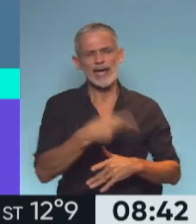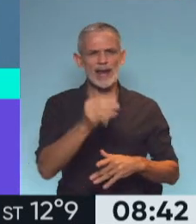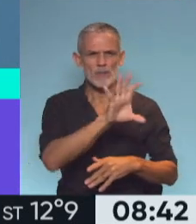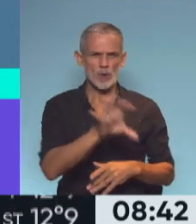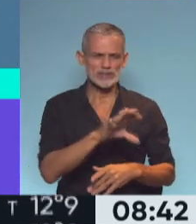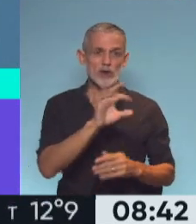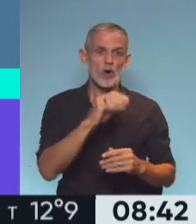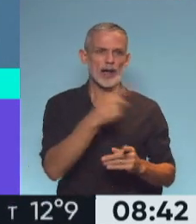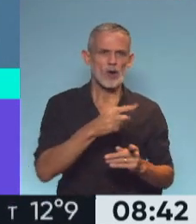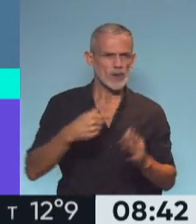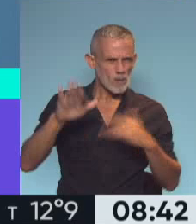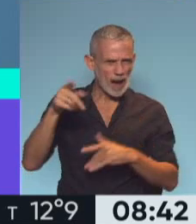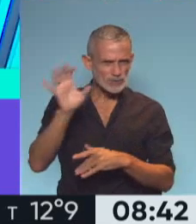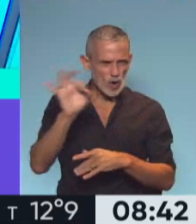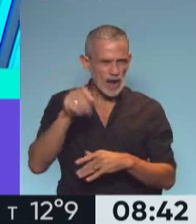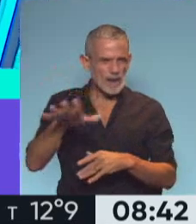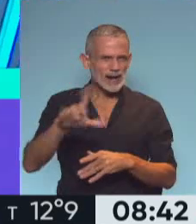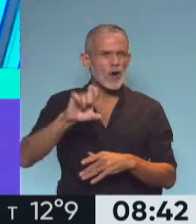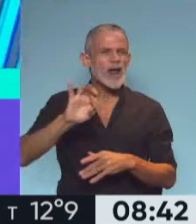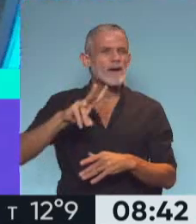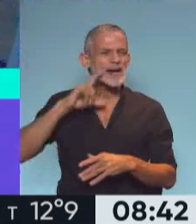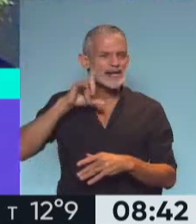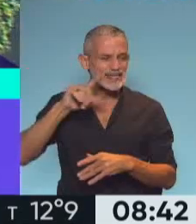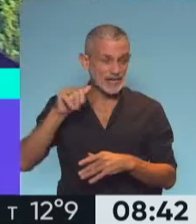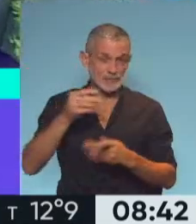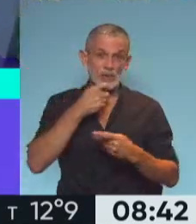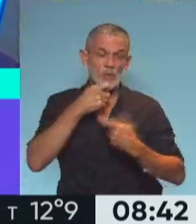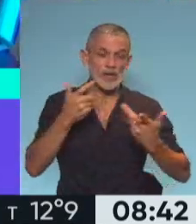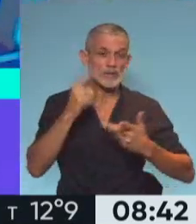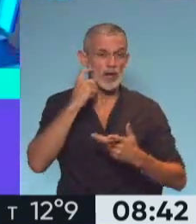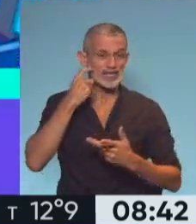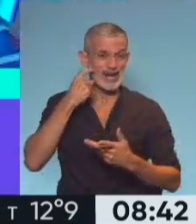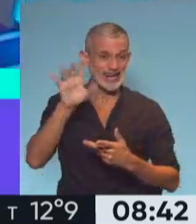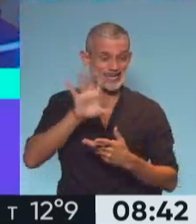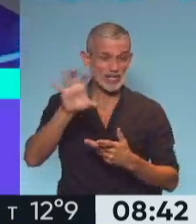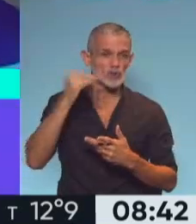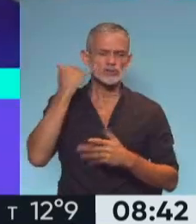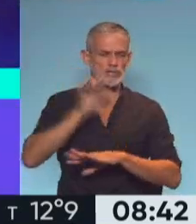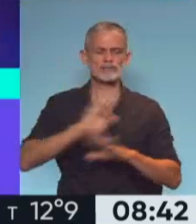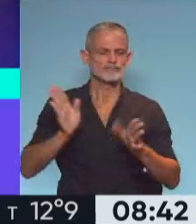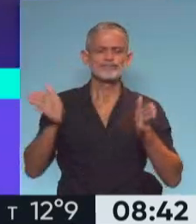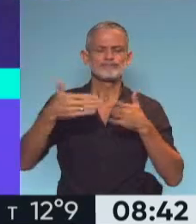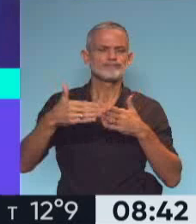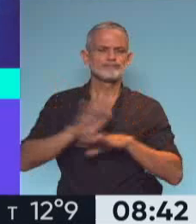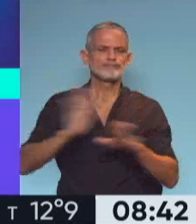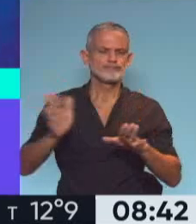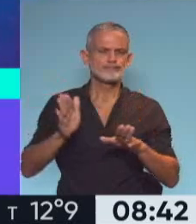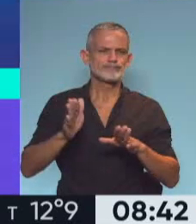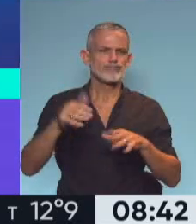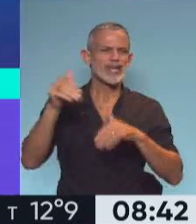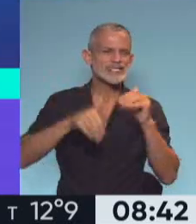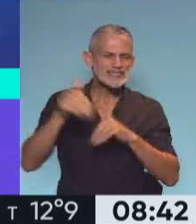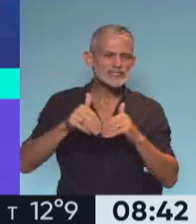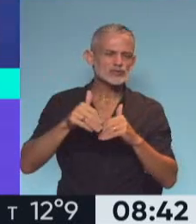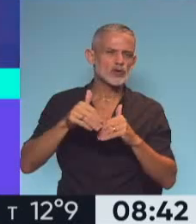el gobierno nacional. En este contexto hay algunos distritos, el caso de la provincia de Entre Ríos, que ya resolvió suspender las internas del